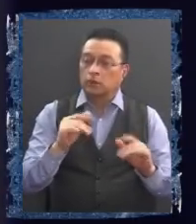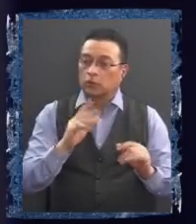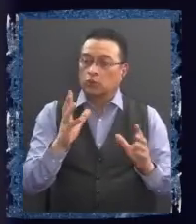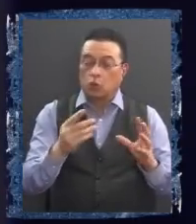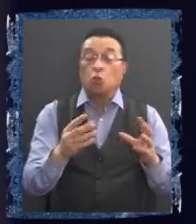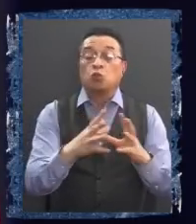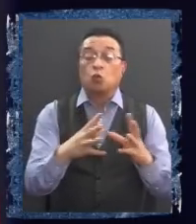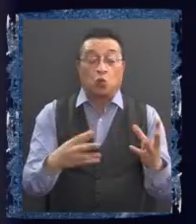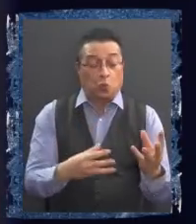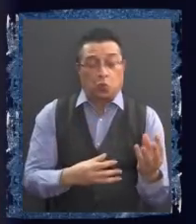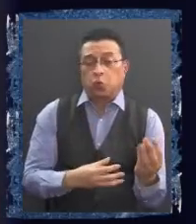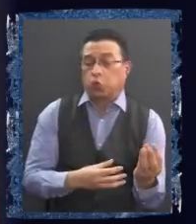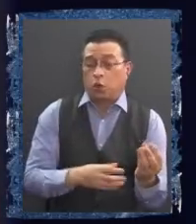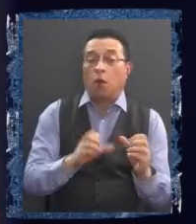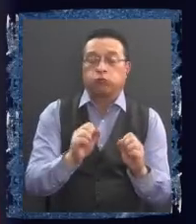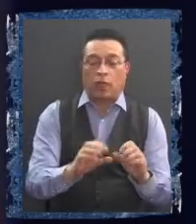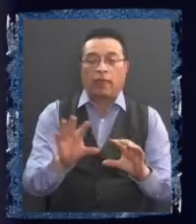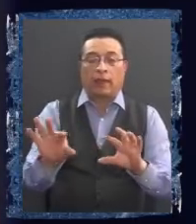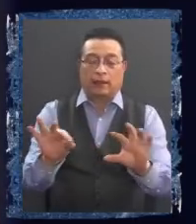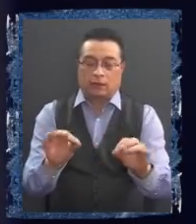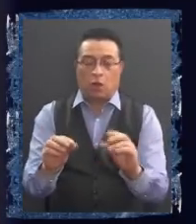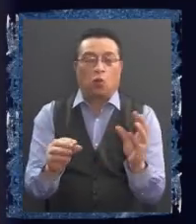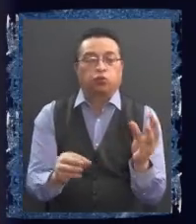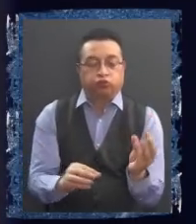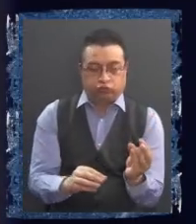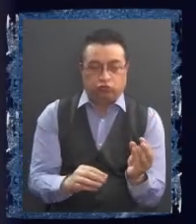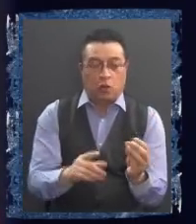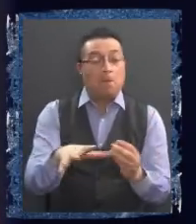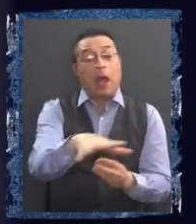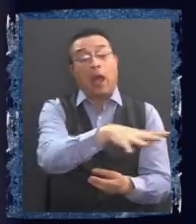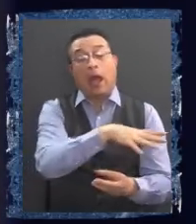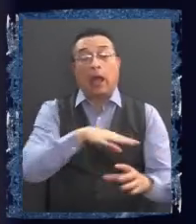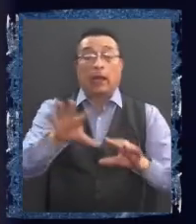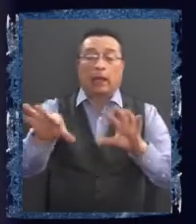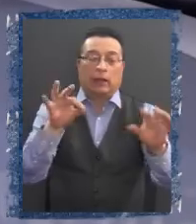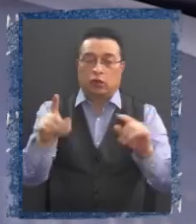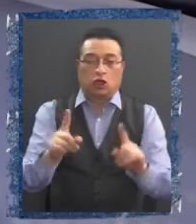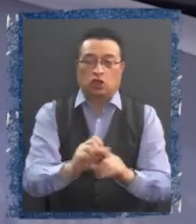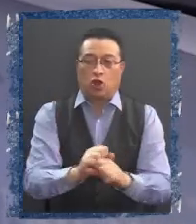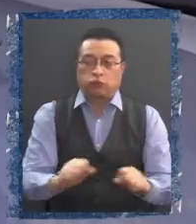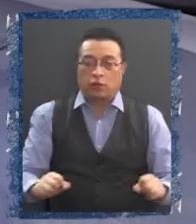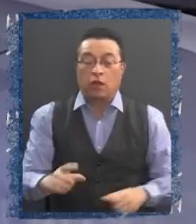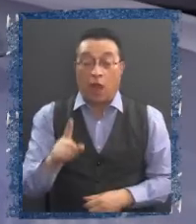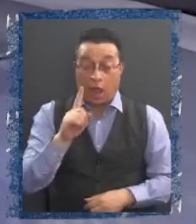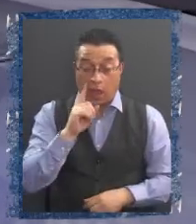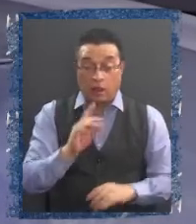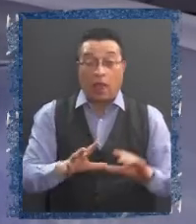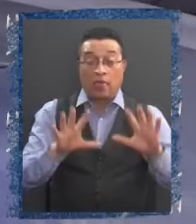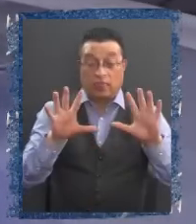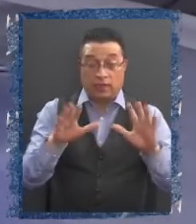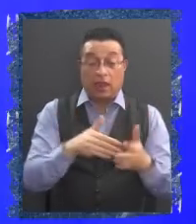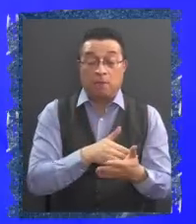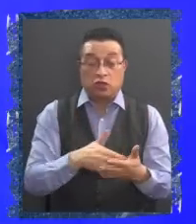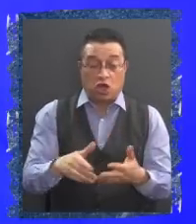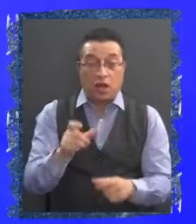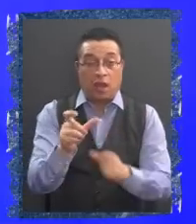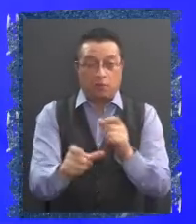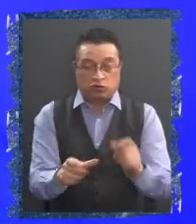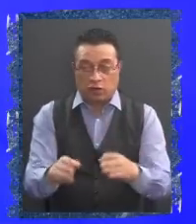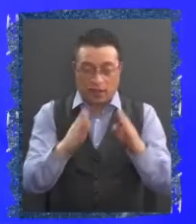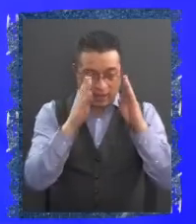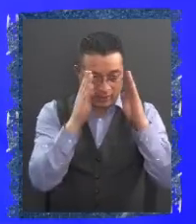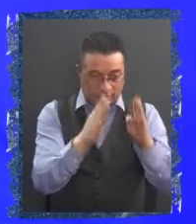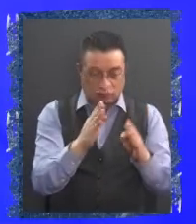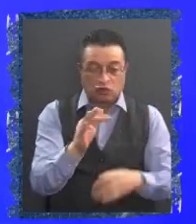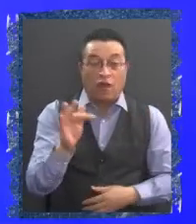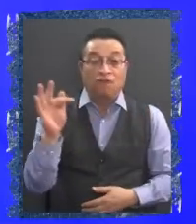muy reducido de ciudadanos que pueden realmente elegir. Esa es una cosa. Hay 10 millones de personas que se atienden en